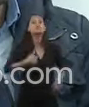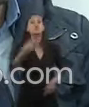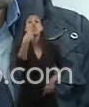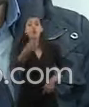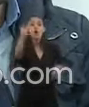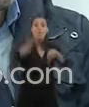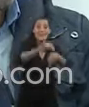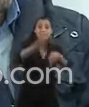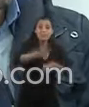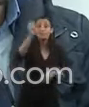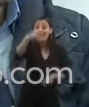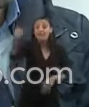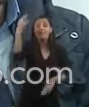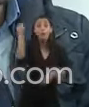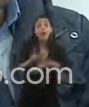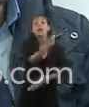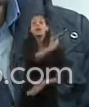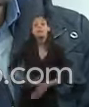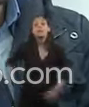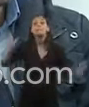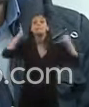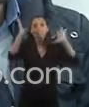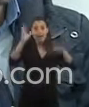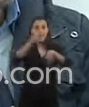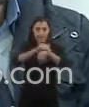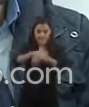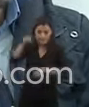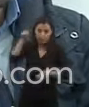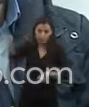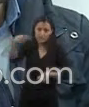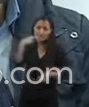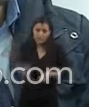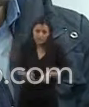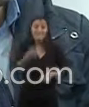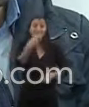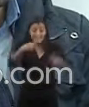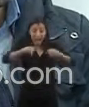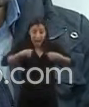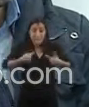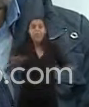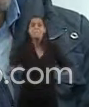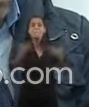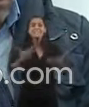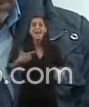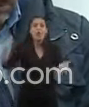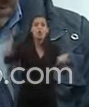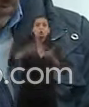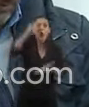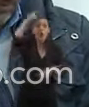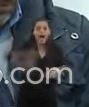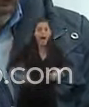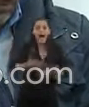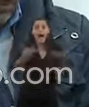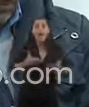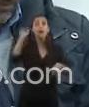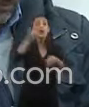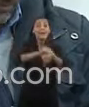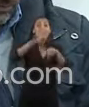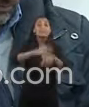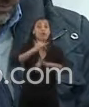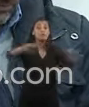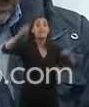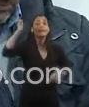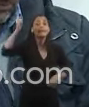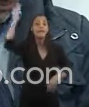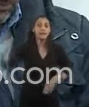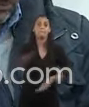nación, Javier Milei, que estuvo repitiendo esa mentira de que si me llega a pasar algo, él es el máximo responsable. Lo digo acá delante